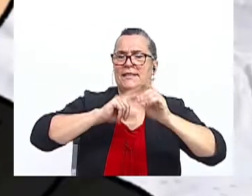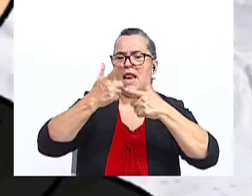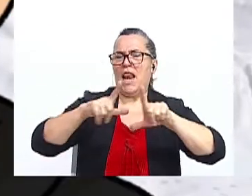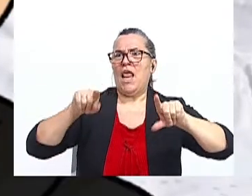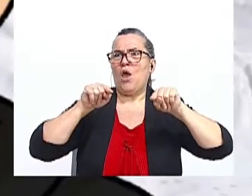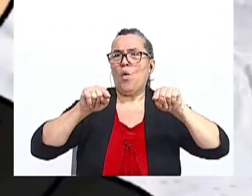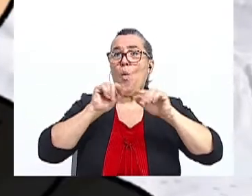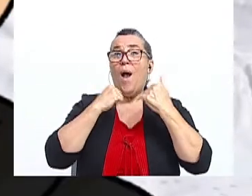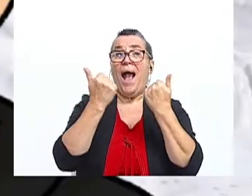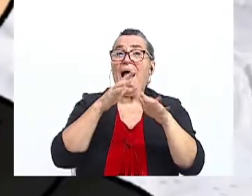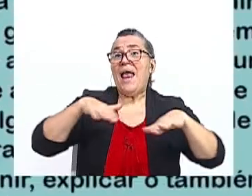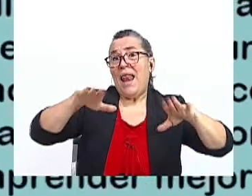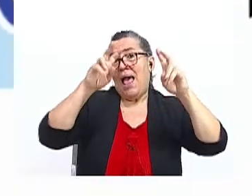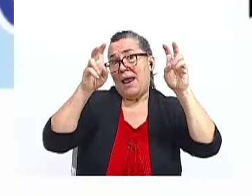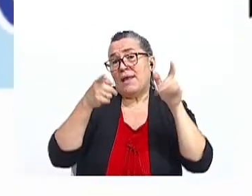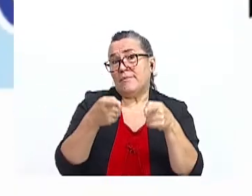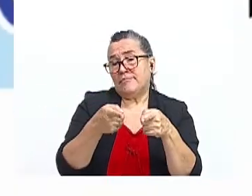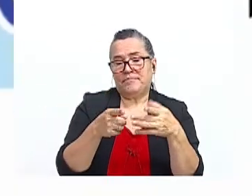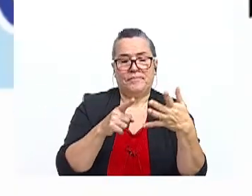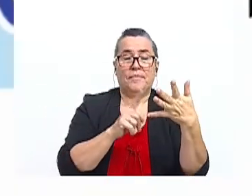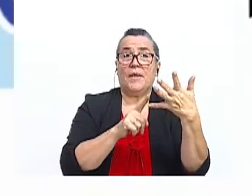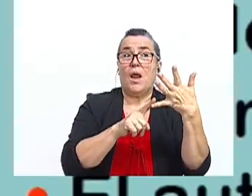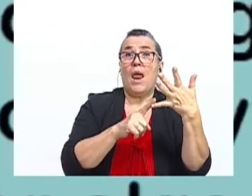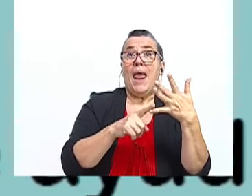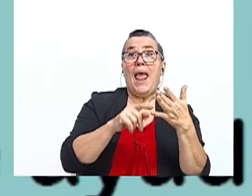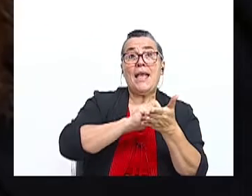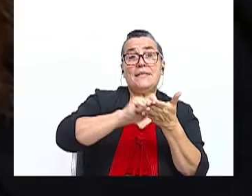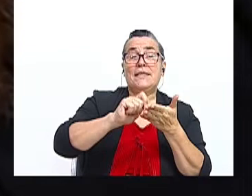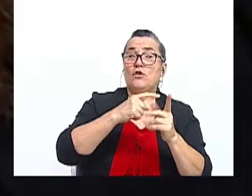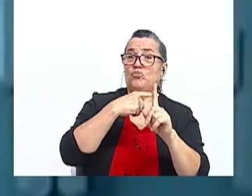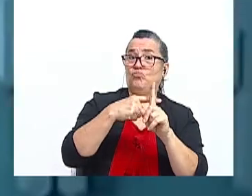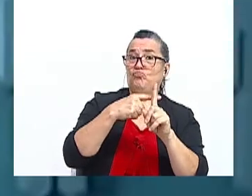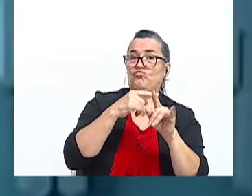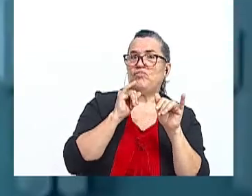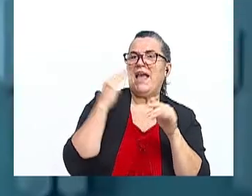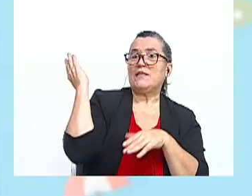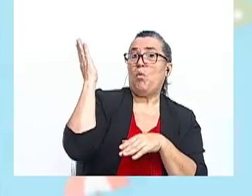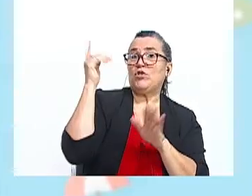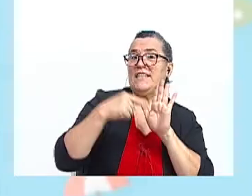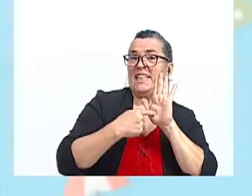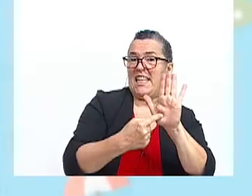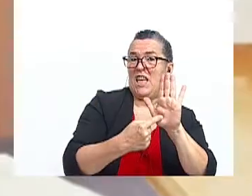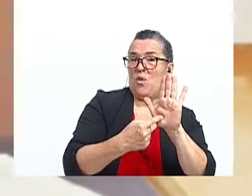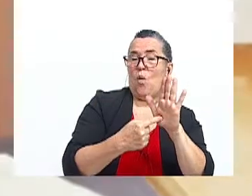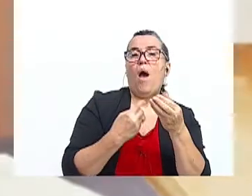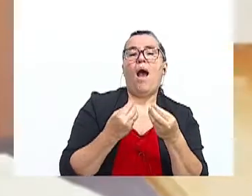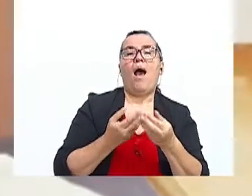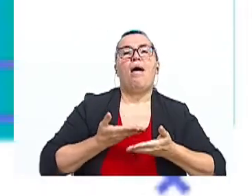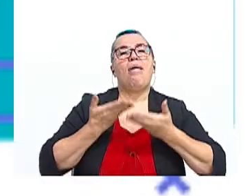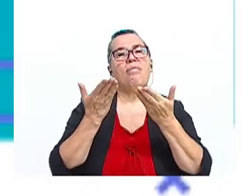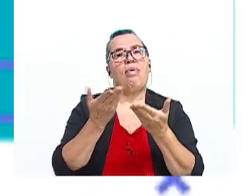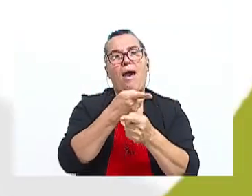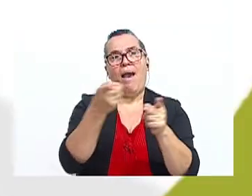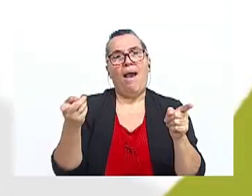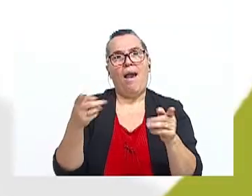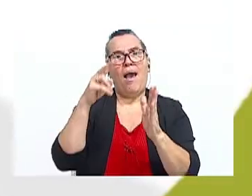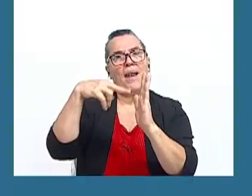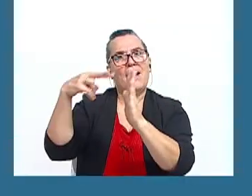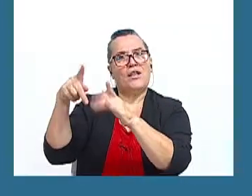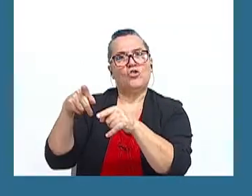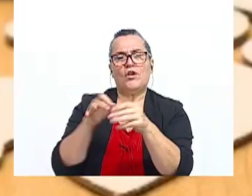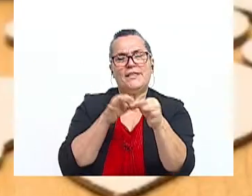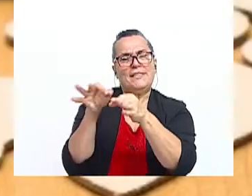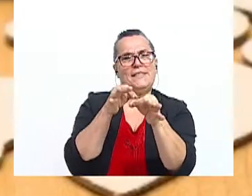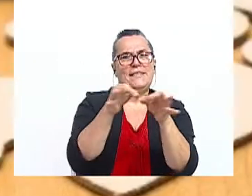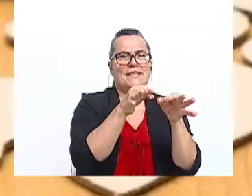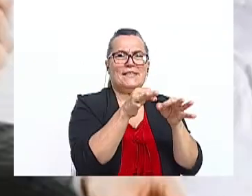en el área que se utiliza. Ensayo expositivo. En este se caracteriza por brindar al lector una explicación detallada